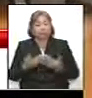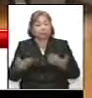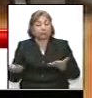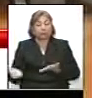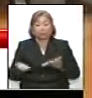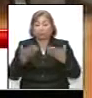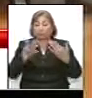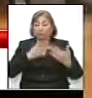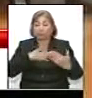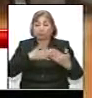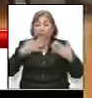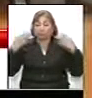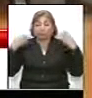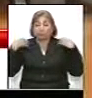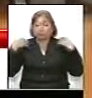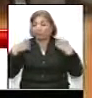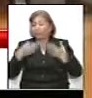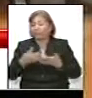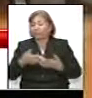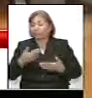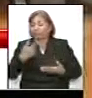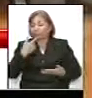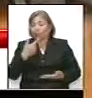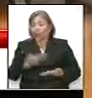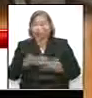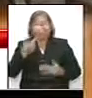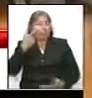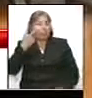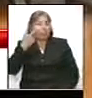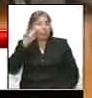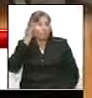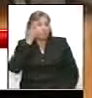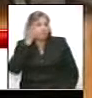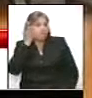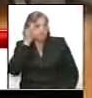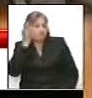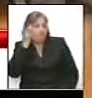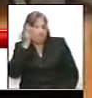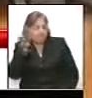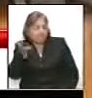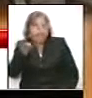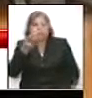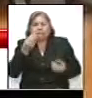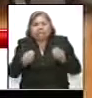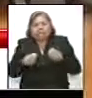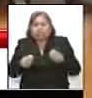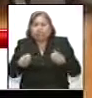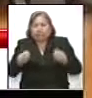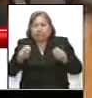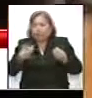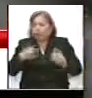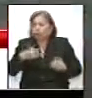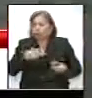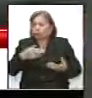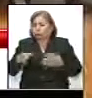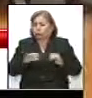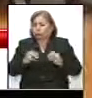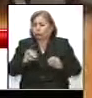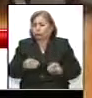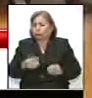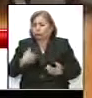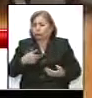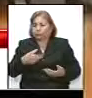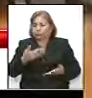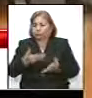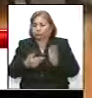mi despacho también igual, a que realmente conozcan realmente si están involucrados este nuevo comité unificado, las